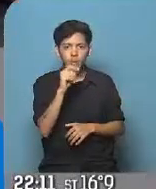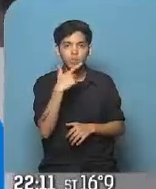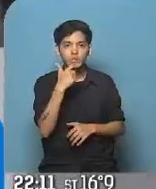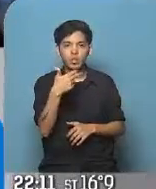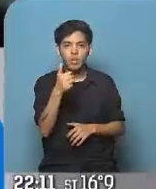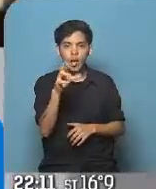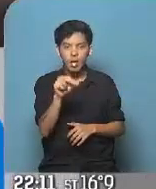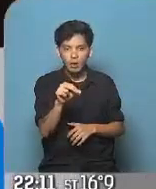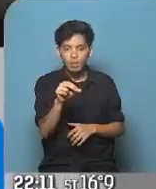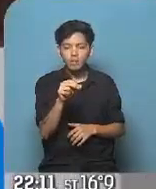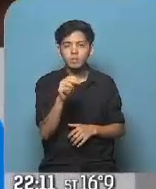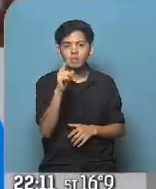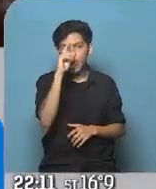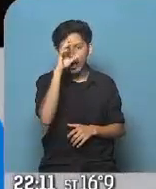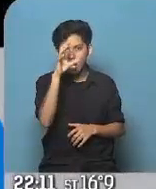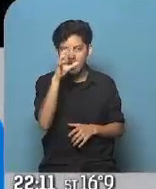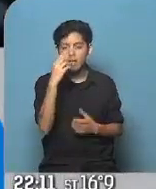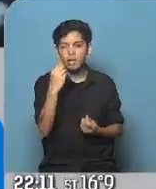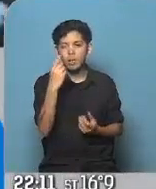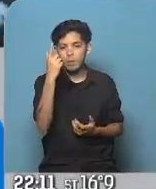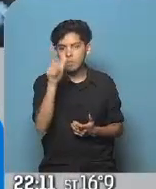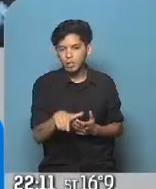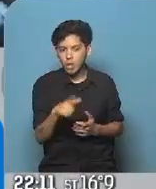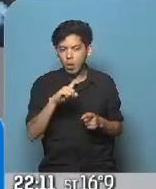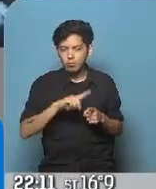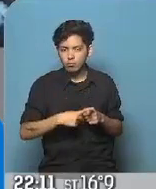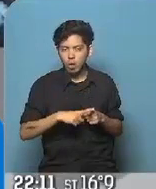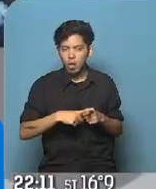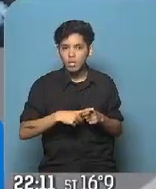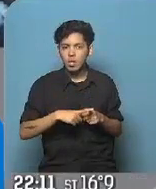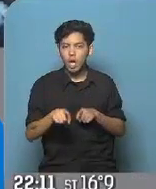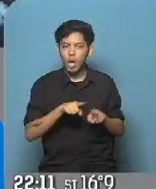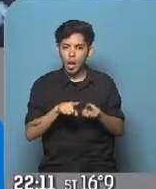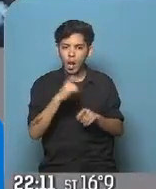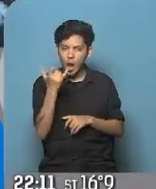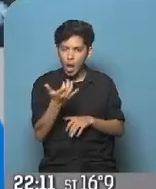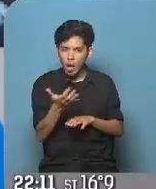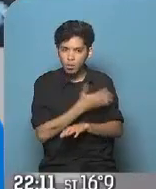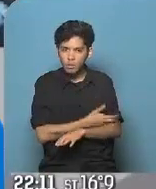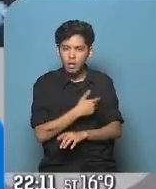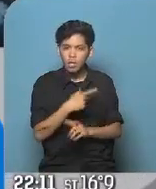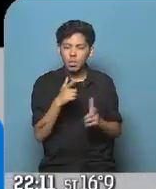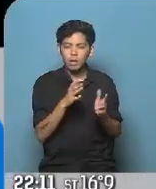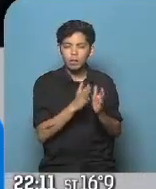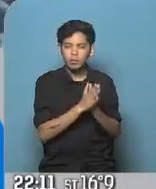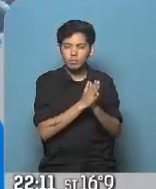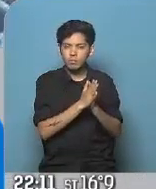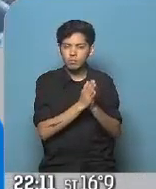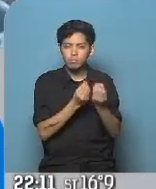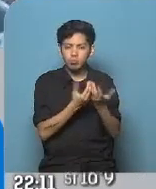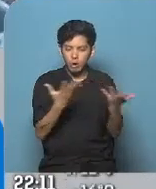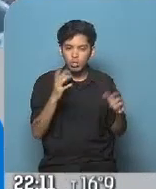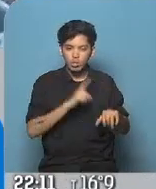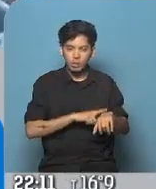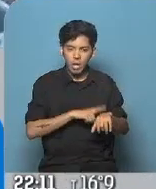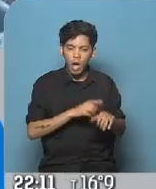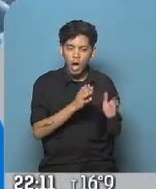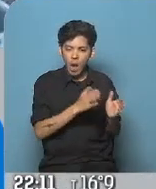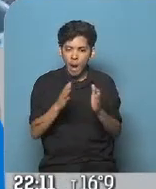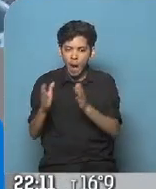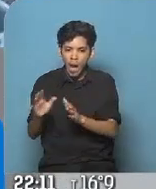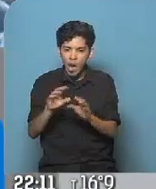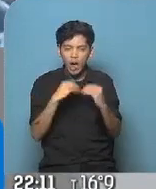se lo conocía, recordemos que es un político ya con una trayectoria, ya van varios periodos como legislador que tiene,